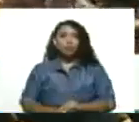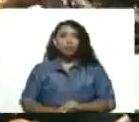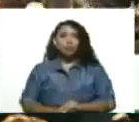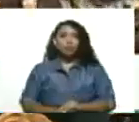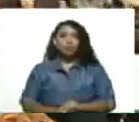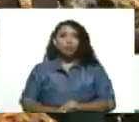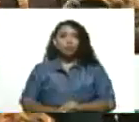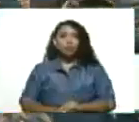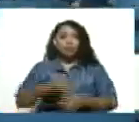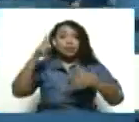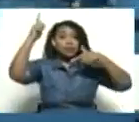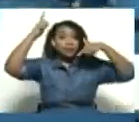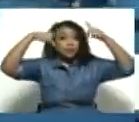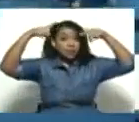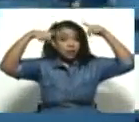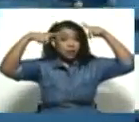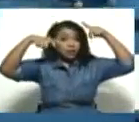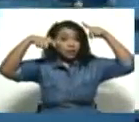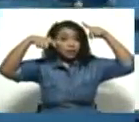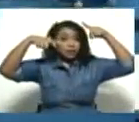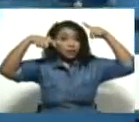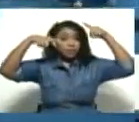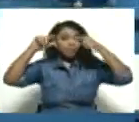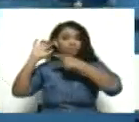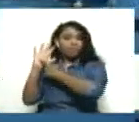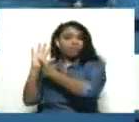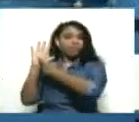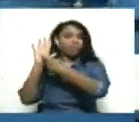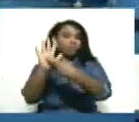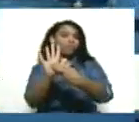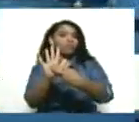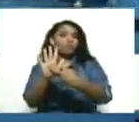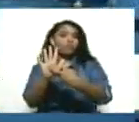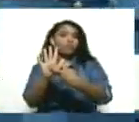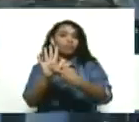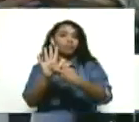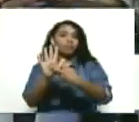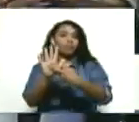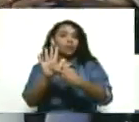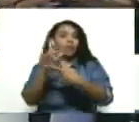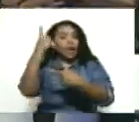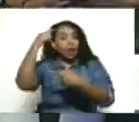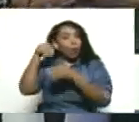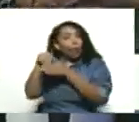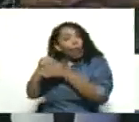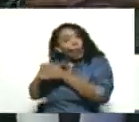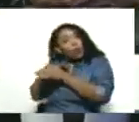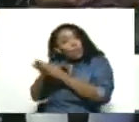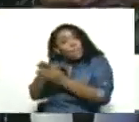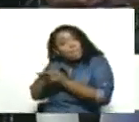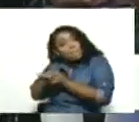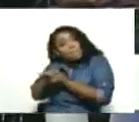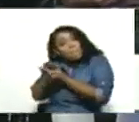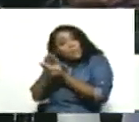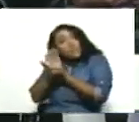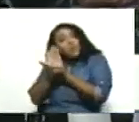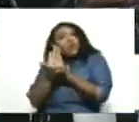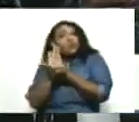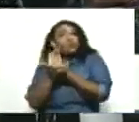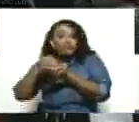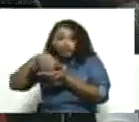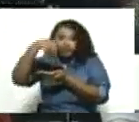cuando Chávez saca del baúl de las vergüenzas